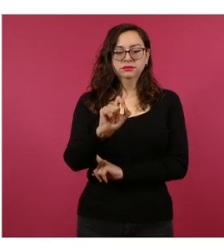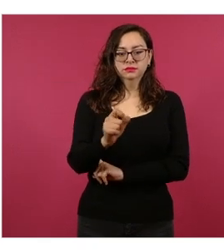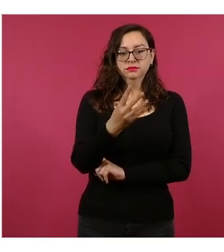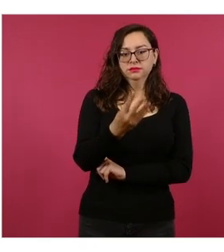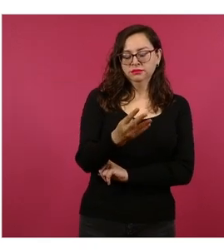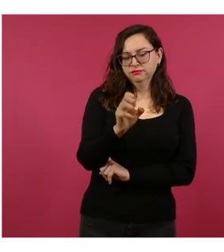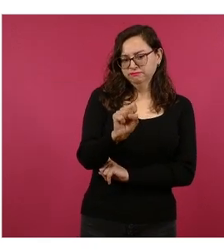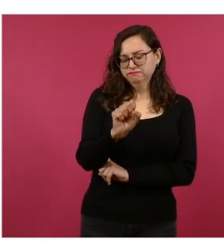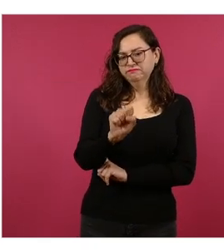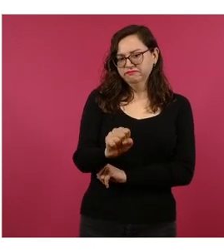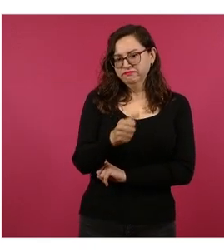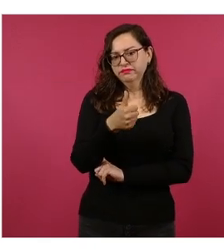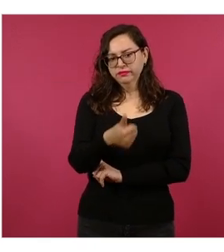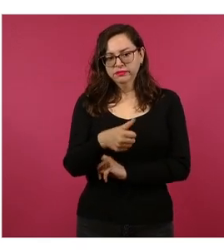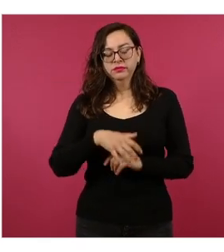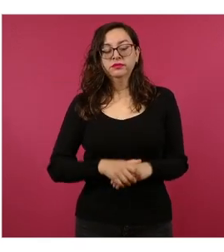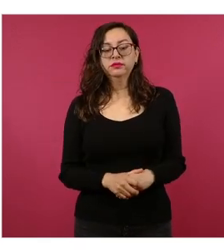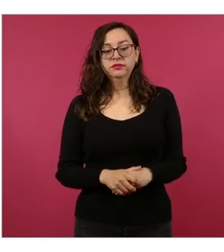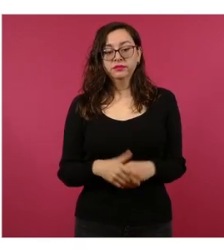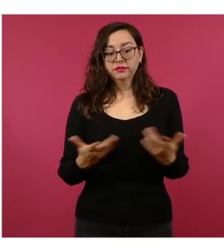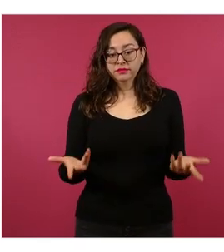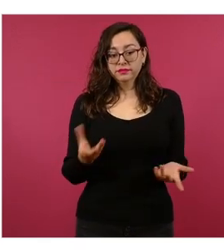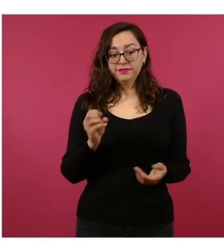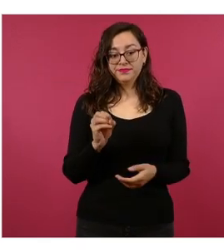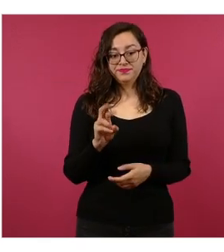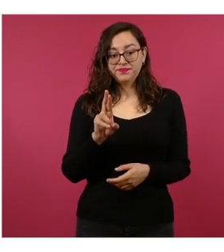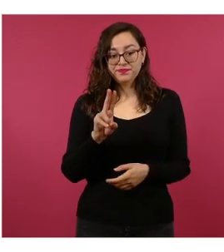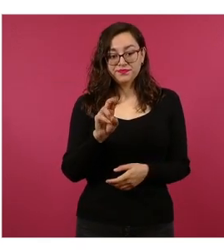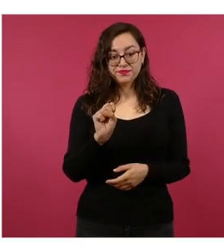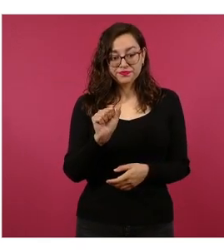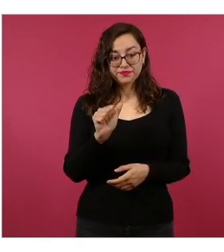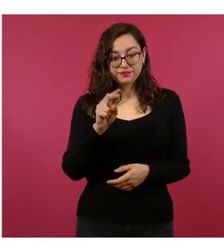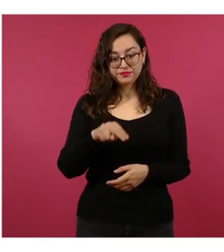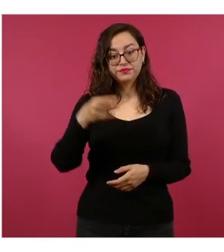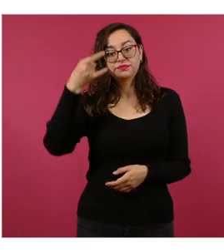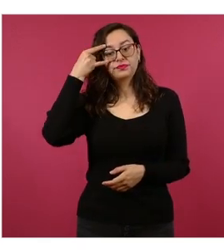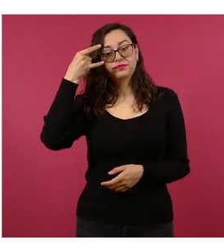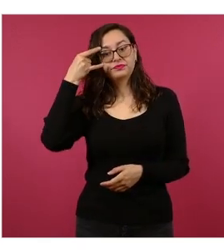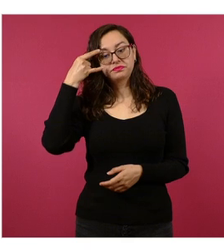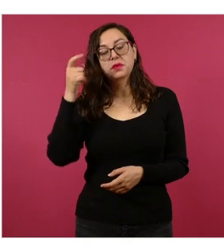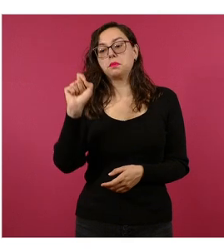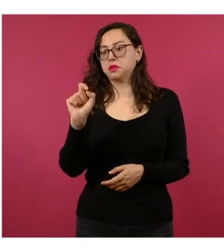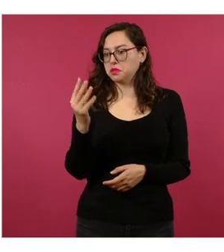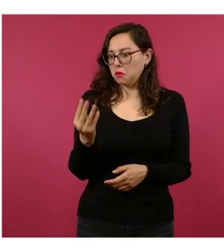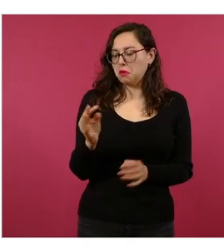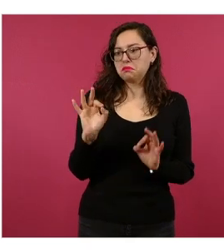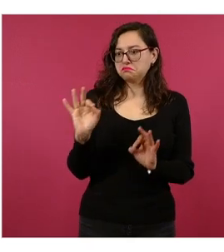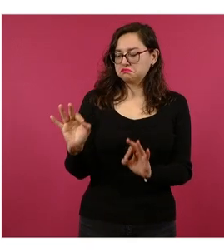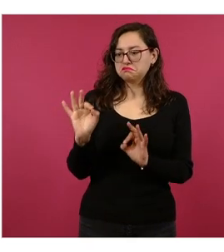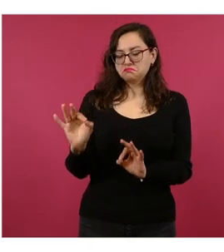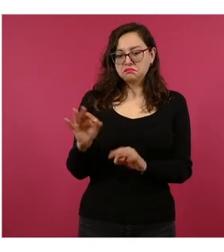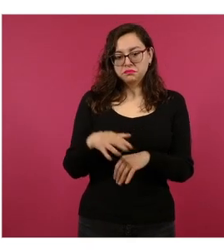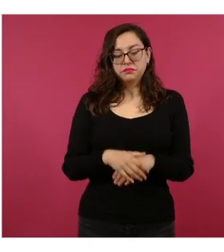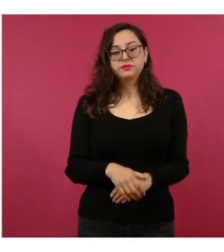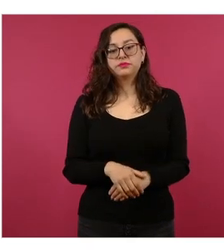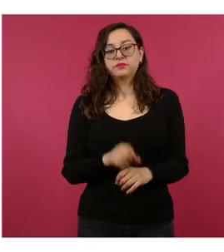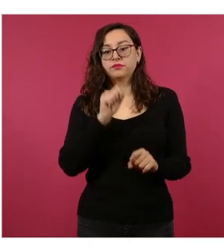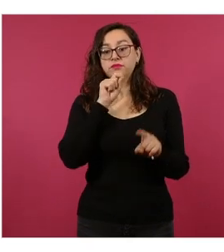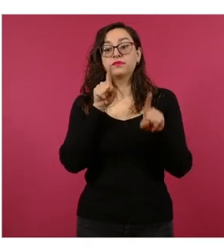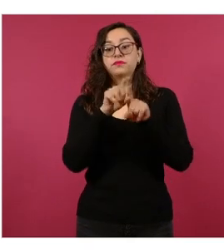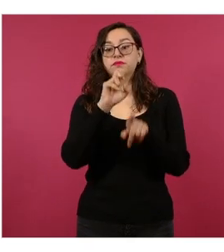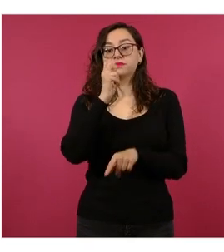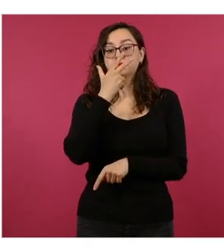24.66, 24.79 Orsán en Carmen, Campeche, y una franquicia de Pemex también en Buenaventura,